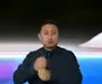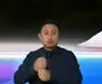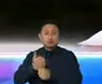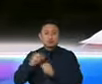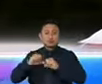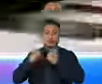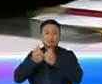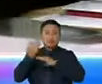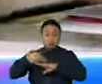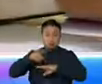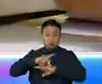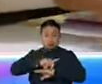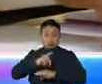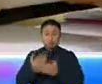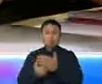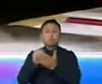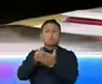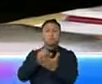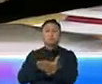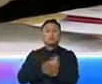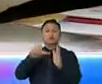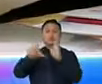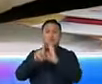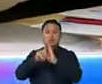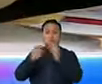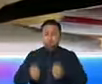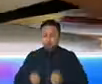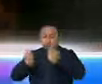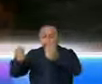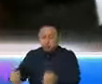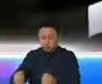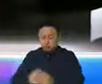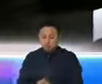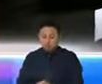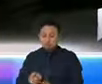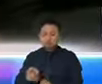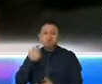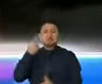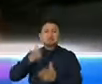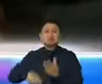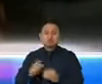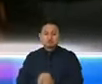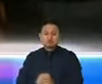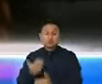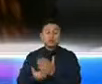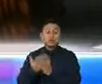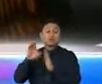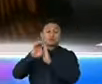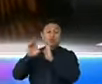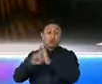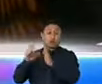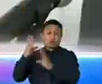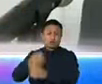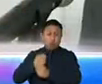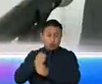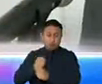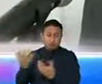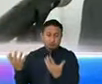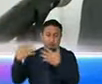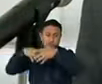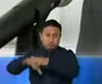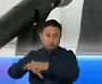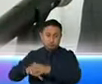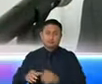Asamblea Nacional proyectos de ley en el ámbito de sus competencias, mismos que buscan integrar el nuevo Código Orgánico de Seguridad.